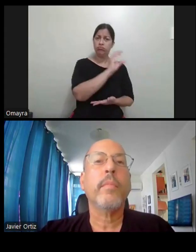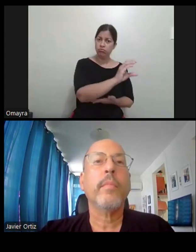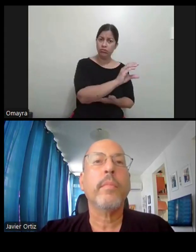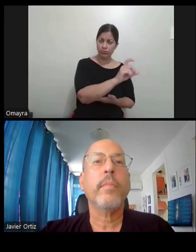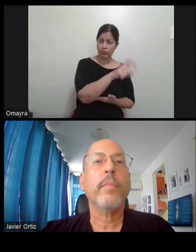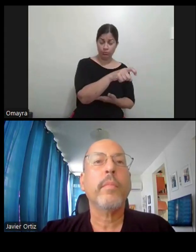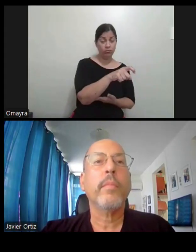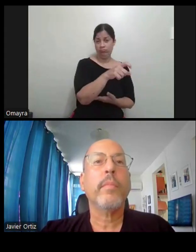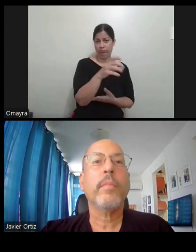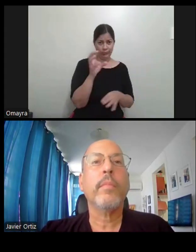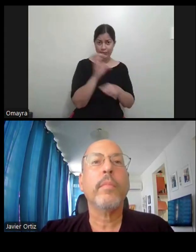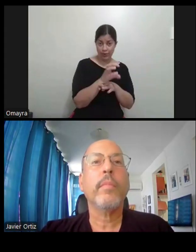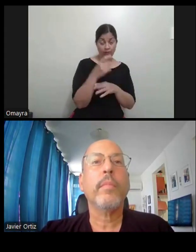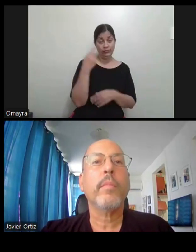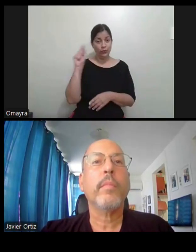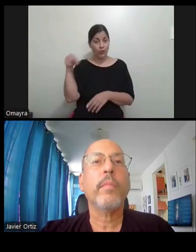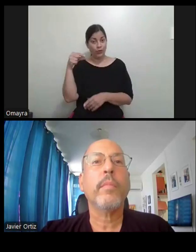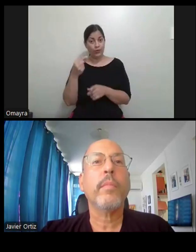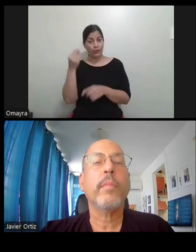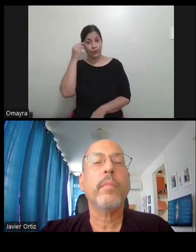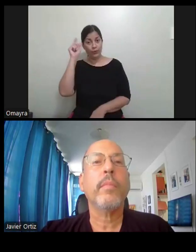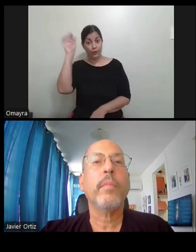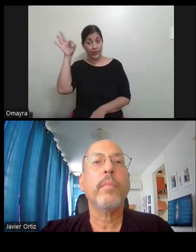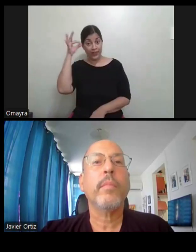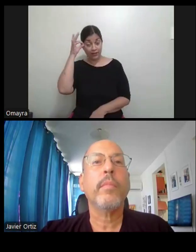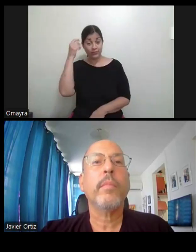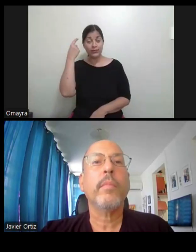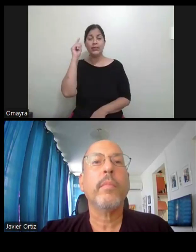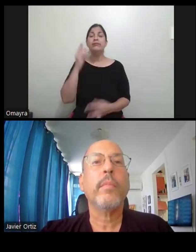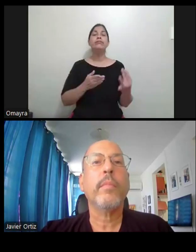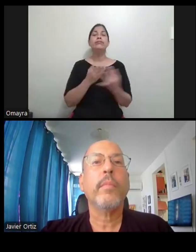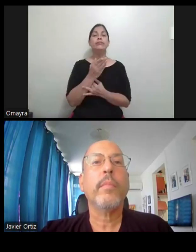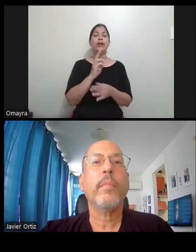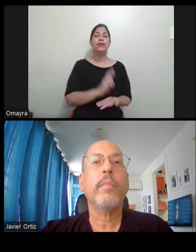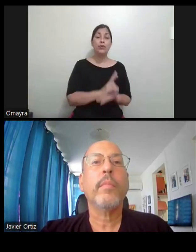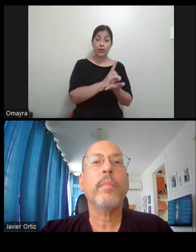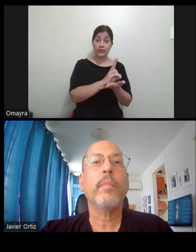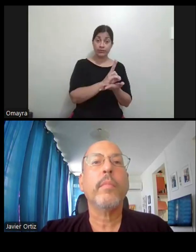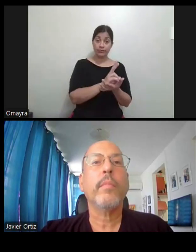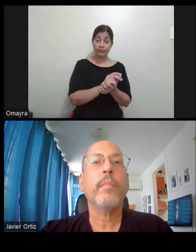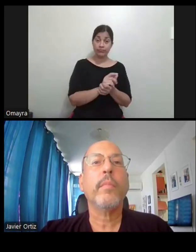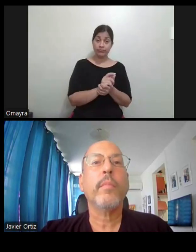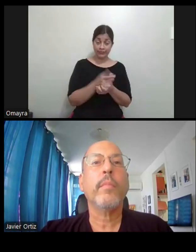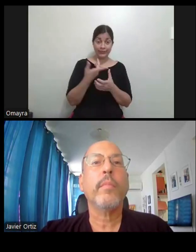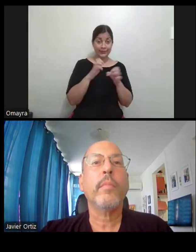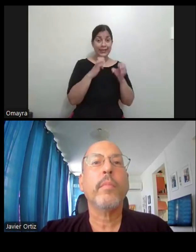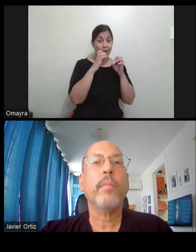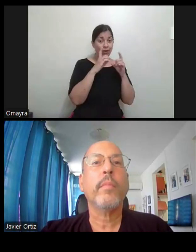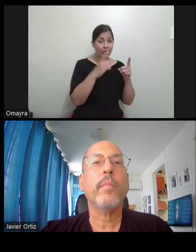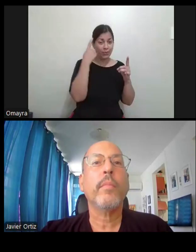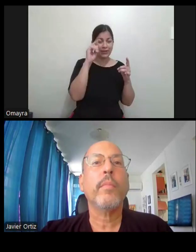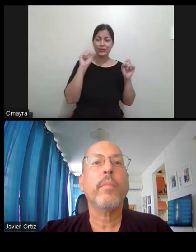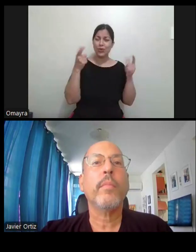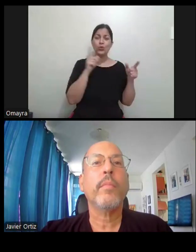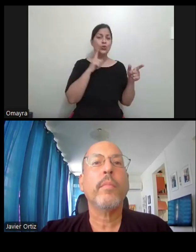se vio obligado por el gobierno federal a invertir a través de rehabilitación vocacional en la reeducación de todos los sordos y